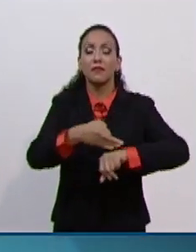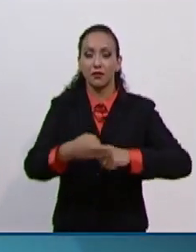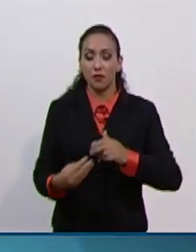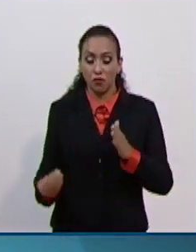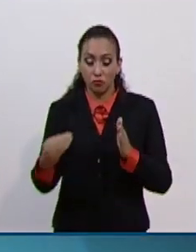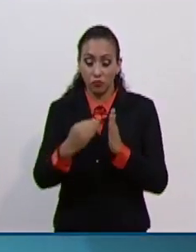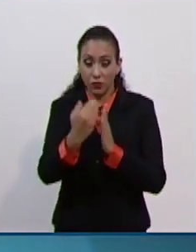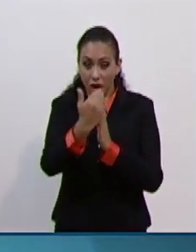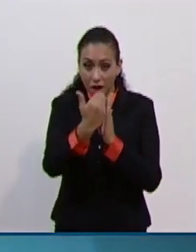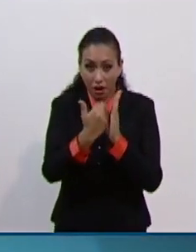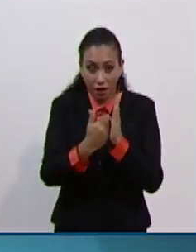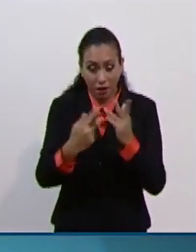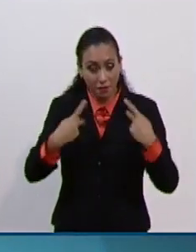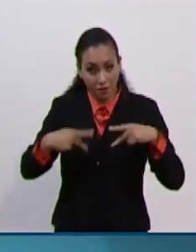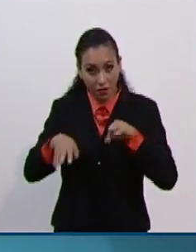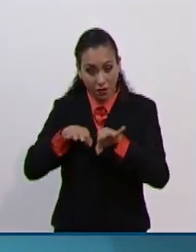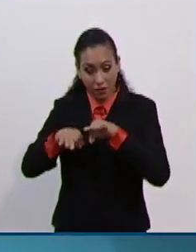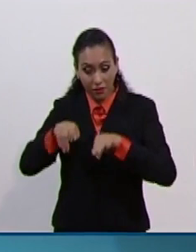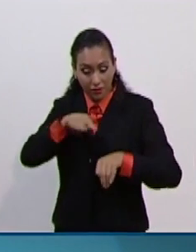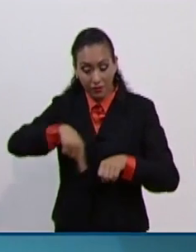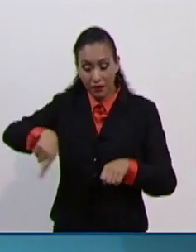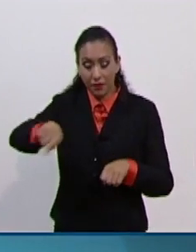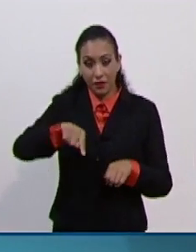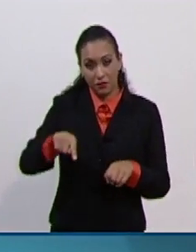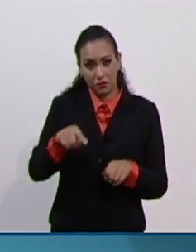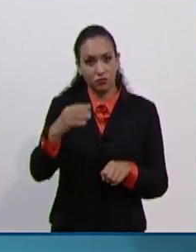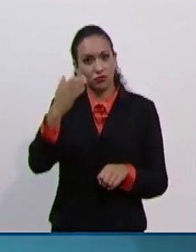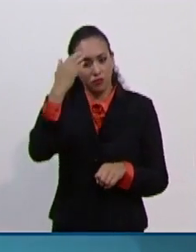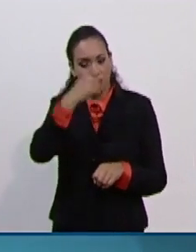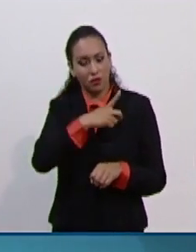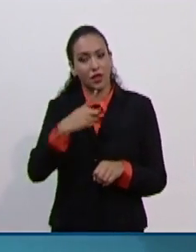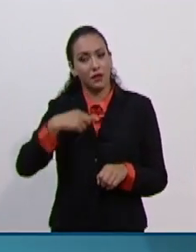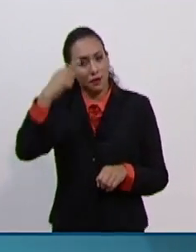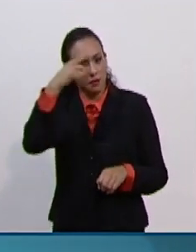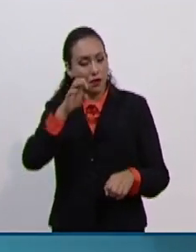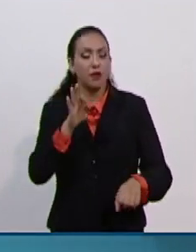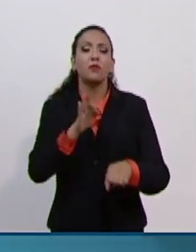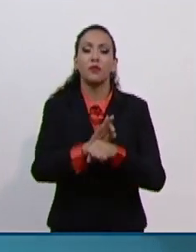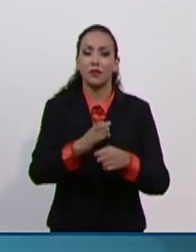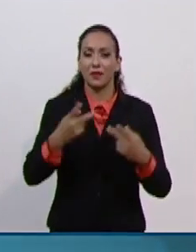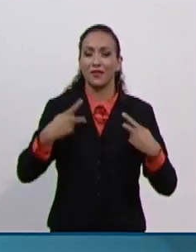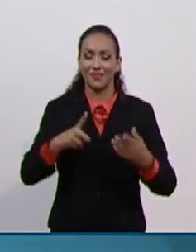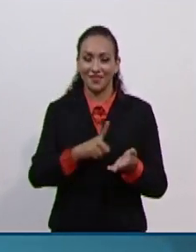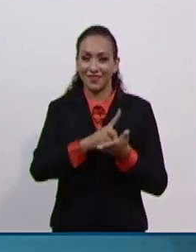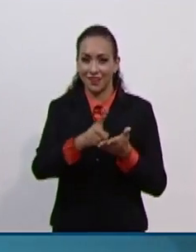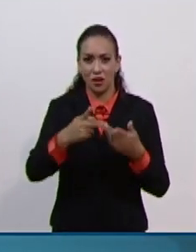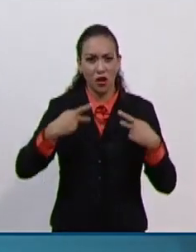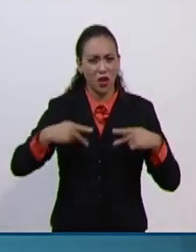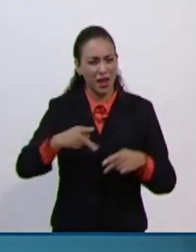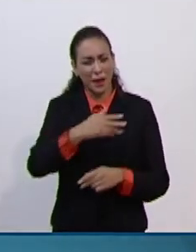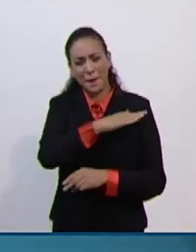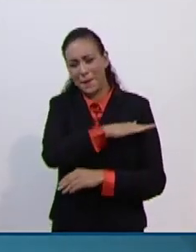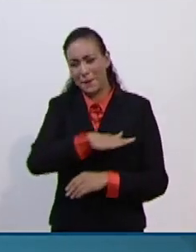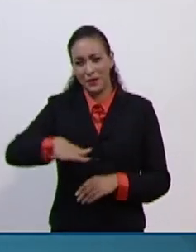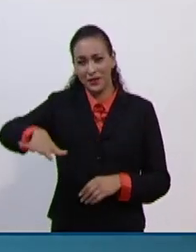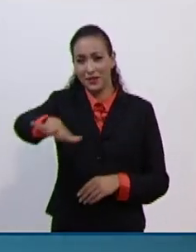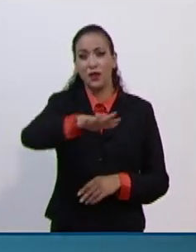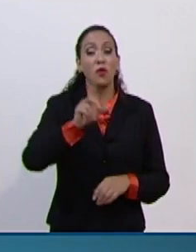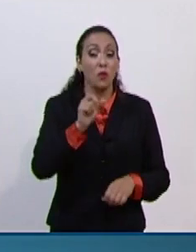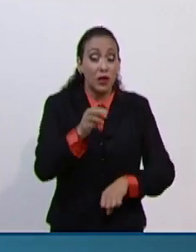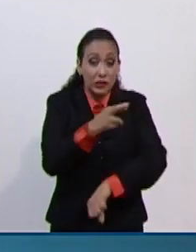que todas las personas juzgadoras deben conocer para fortalecer la protección de los derechos de todas las personas en procesos